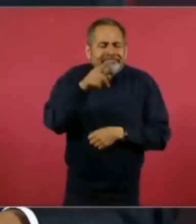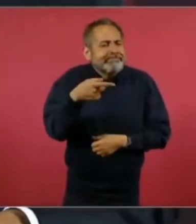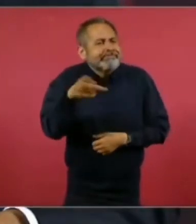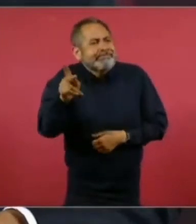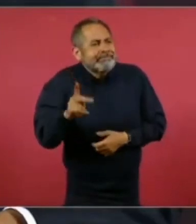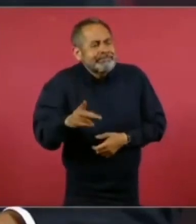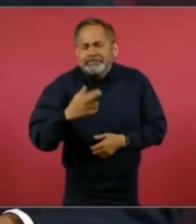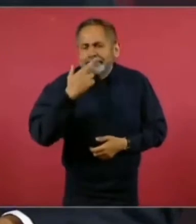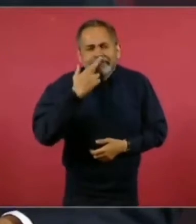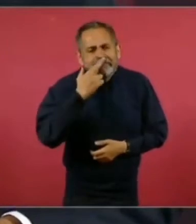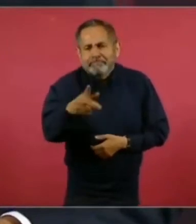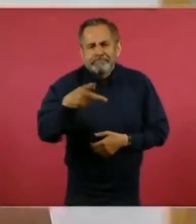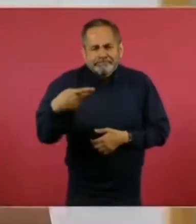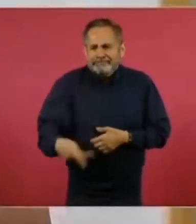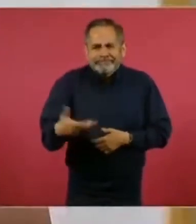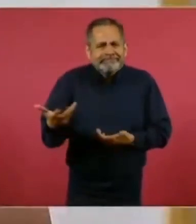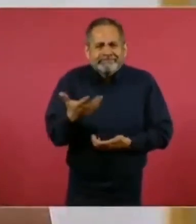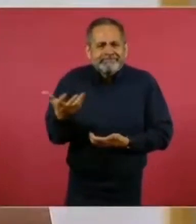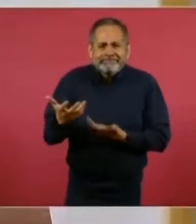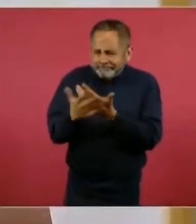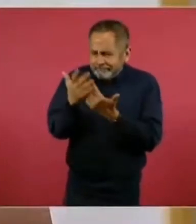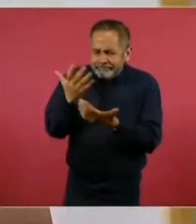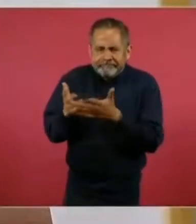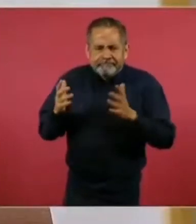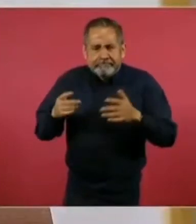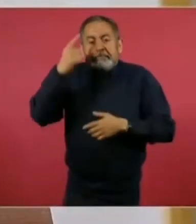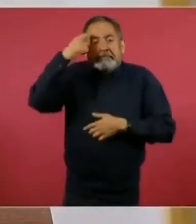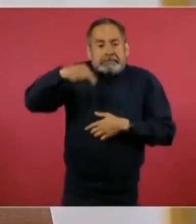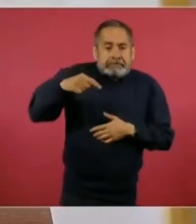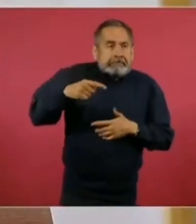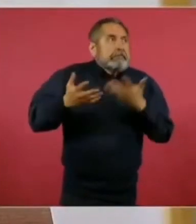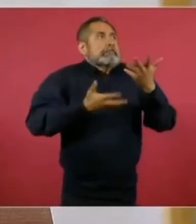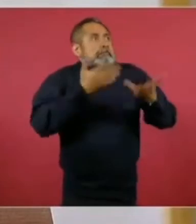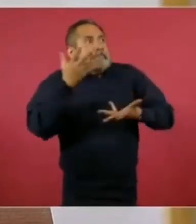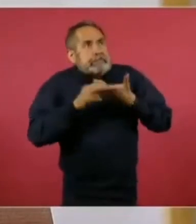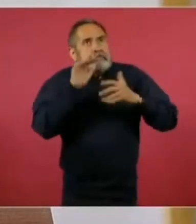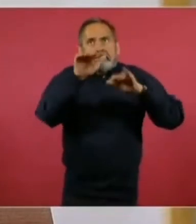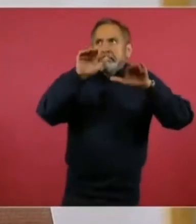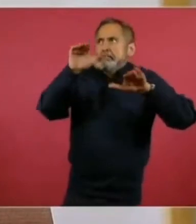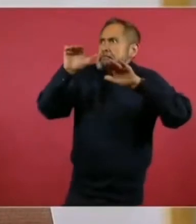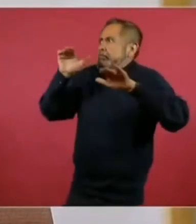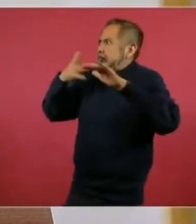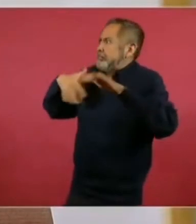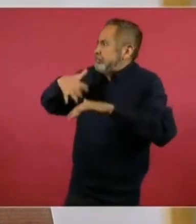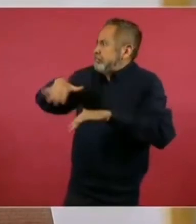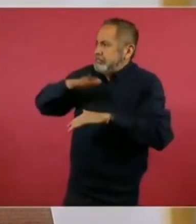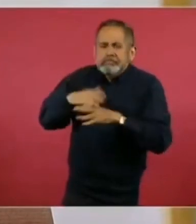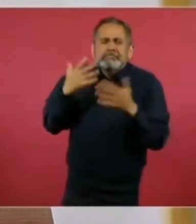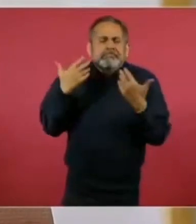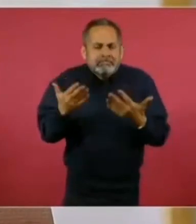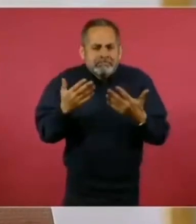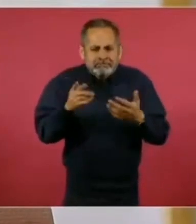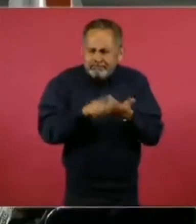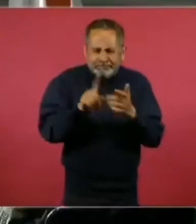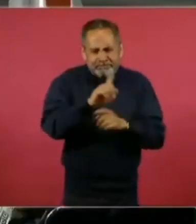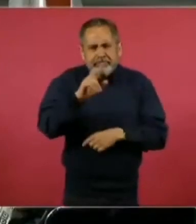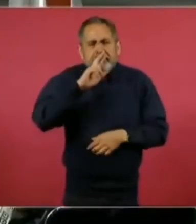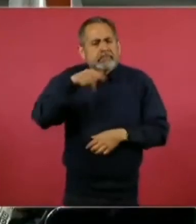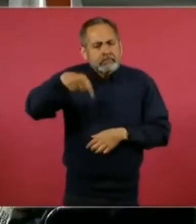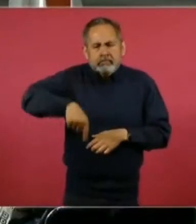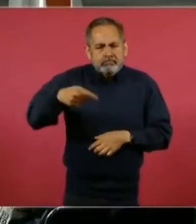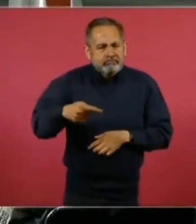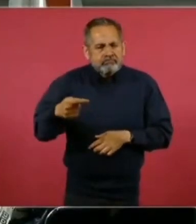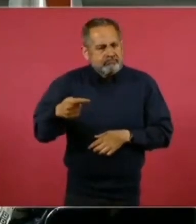maneras, hay que evitar ¿sí? esos riesgos, un poco lo